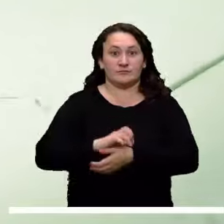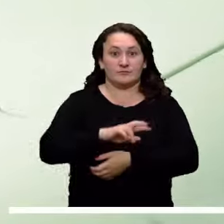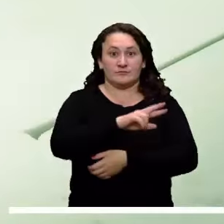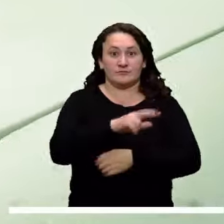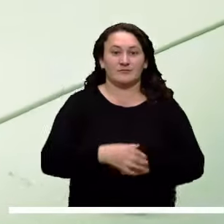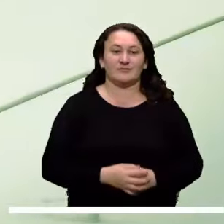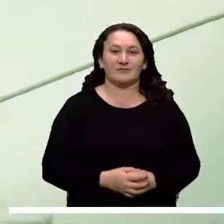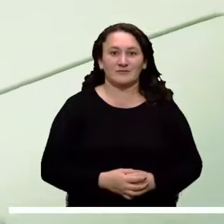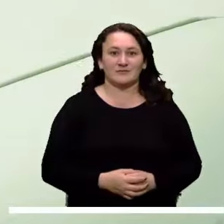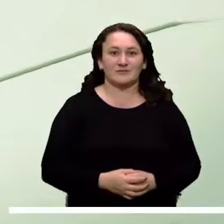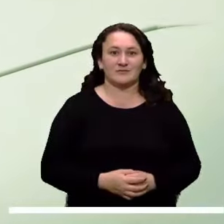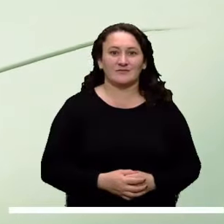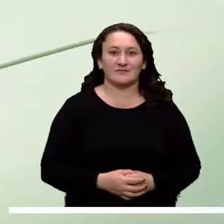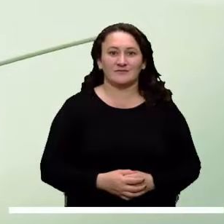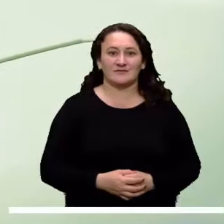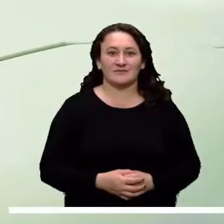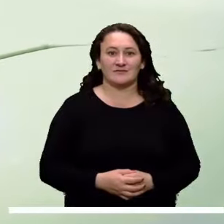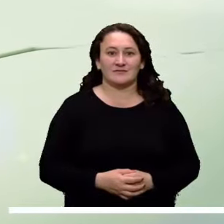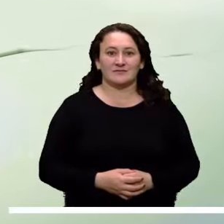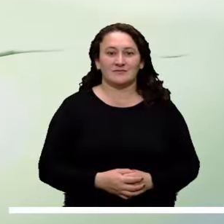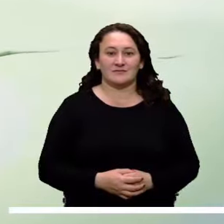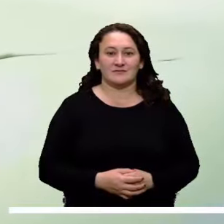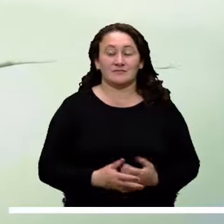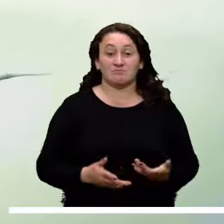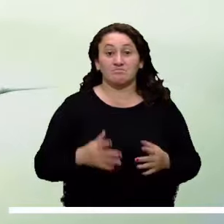Cundinamarca, Boyacá y el eje cafetero.